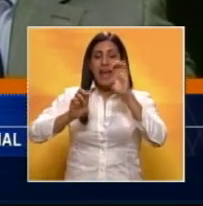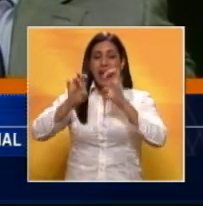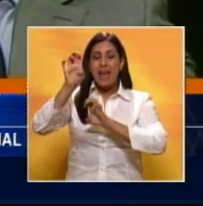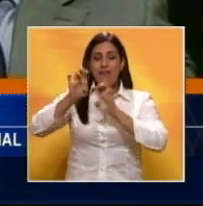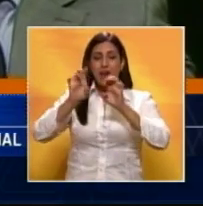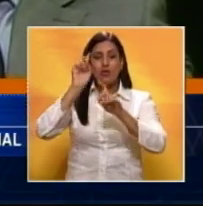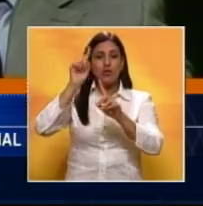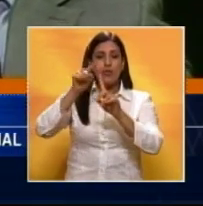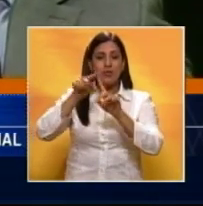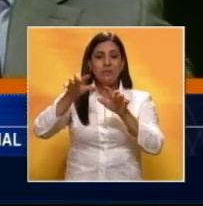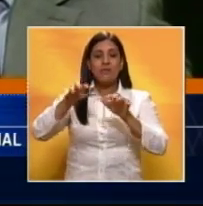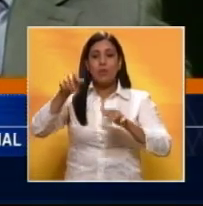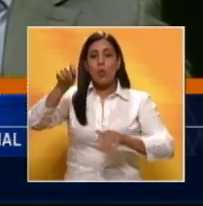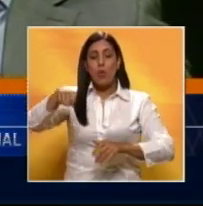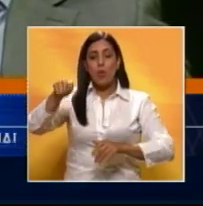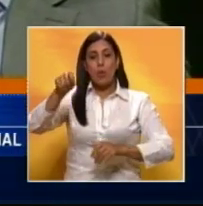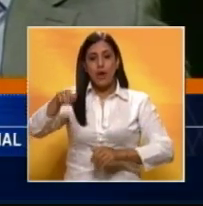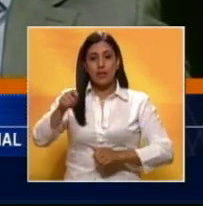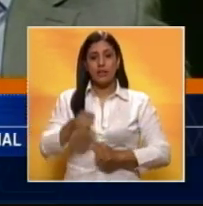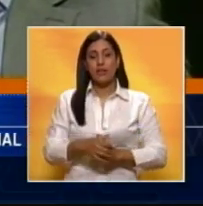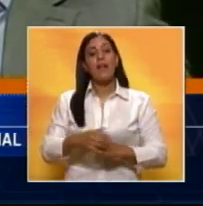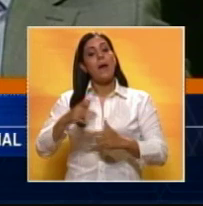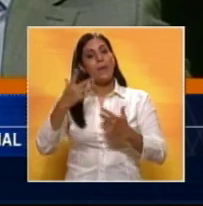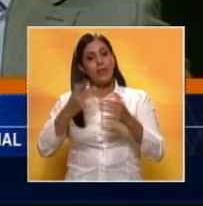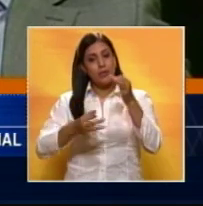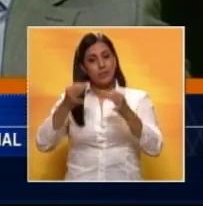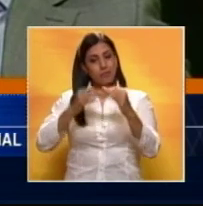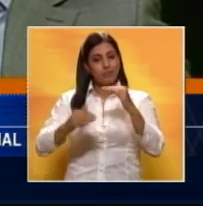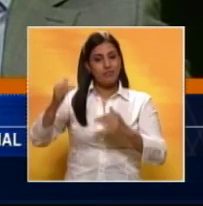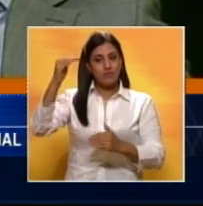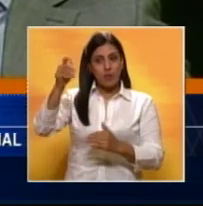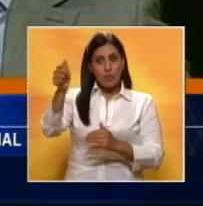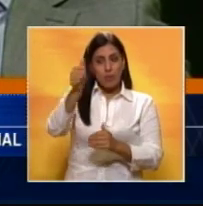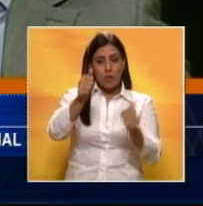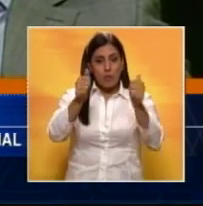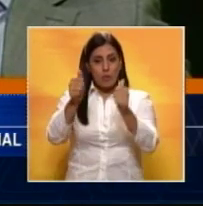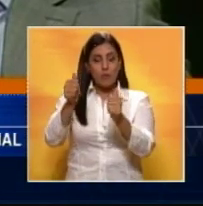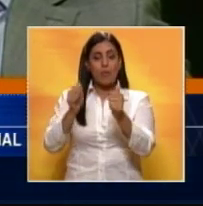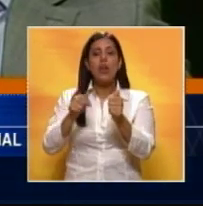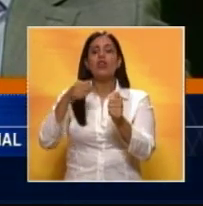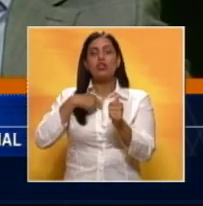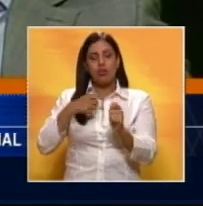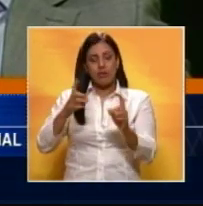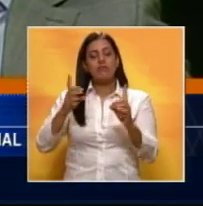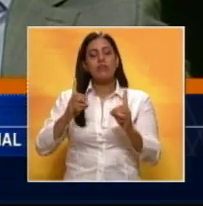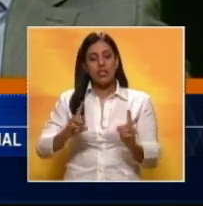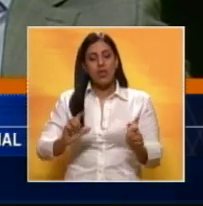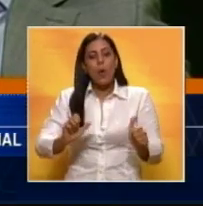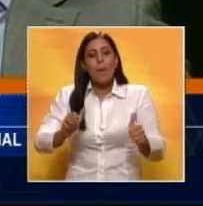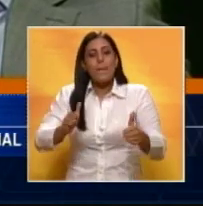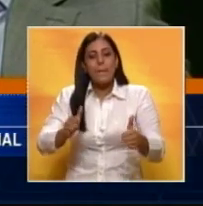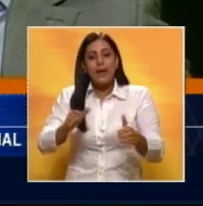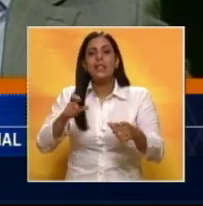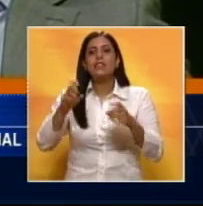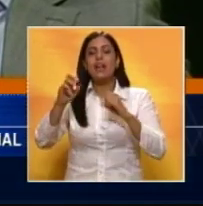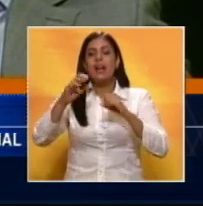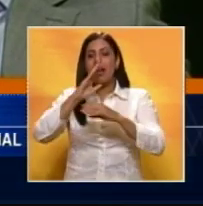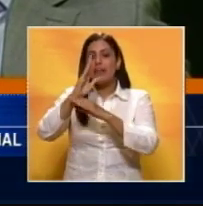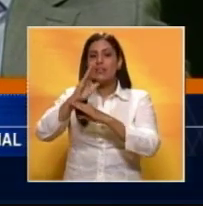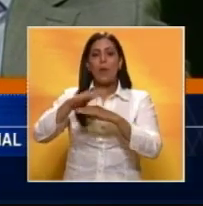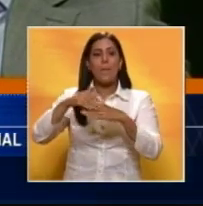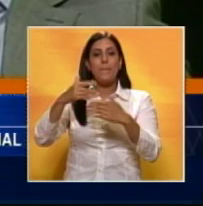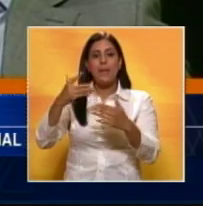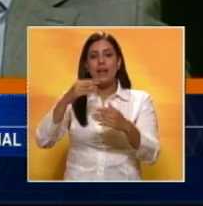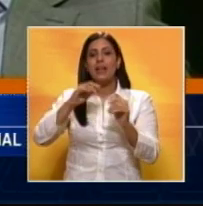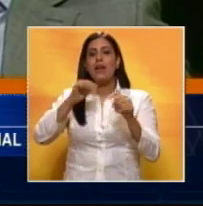evaluaron a los aspirantes a magistrados y magistradas del Tribunal Supremo de Justicia, he decidido iniciar las acciones pertinentes